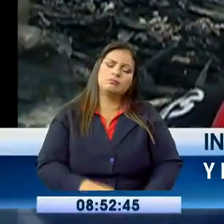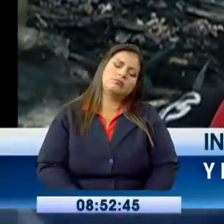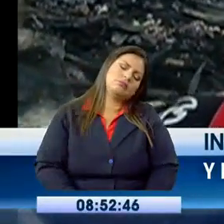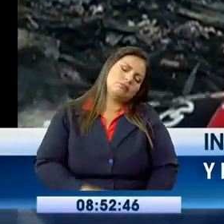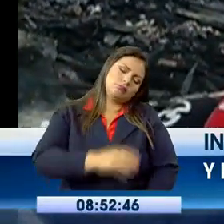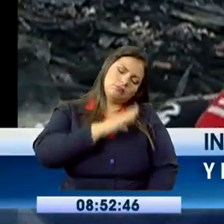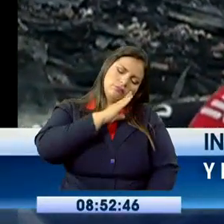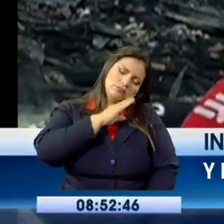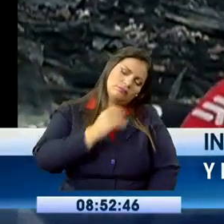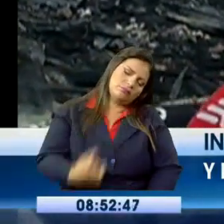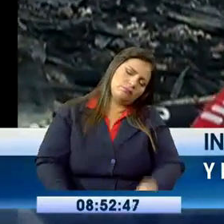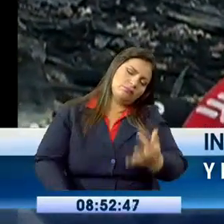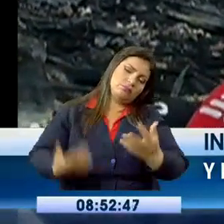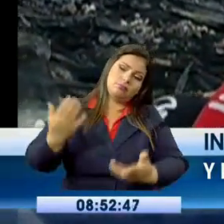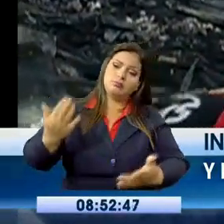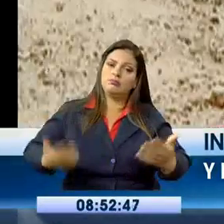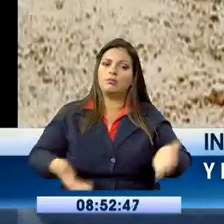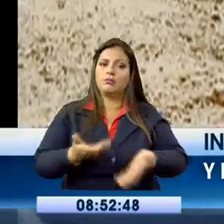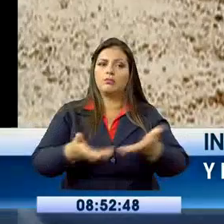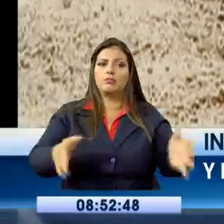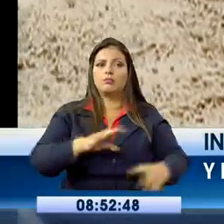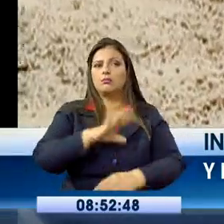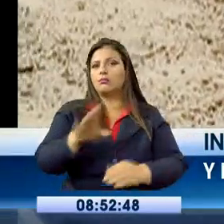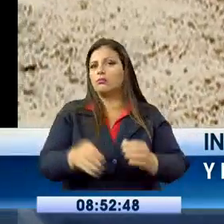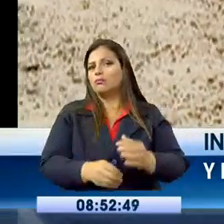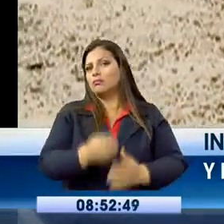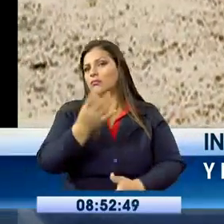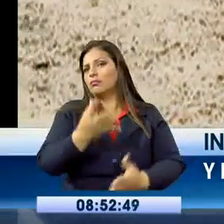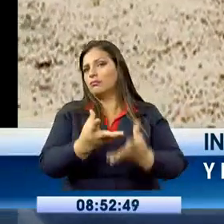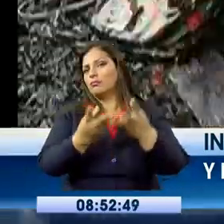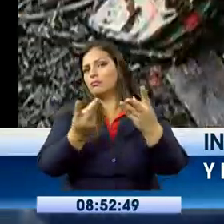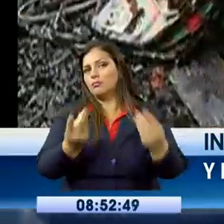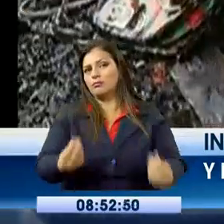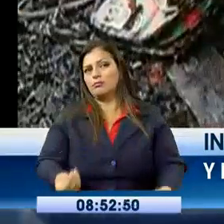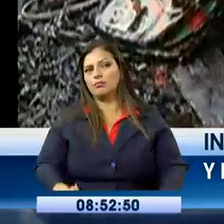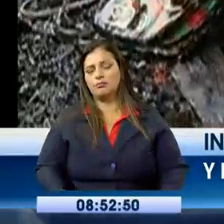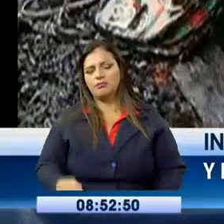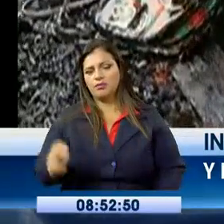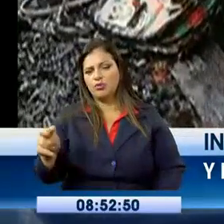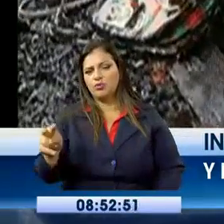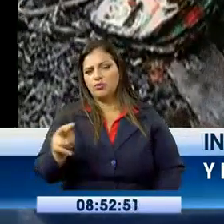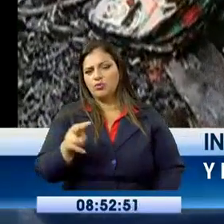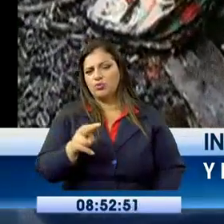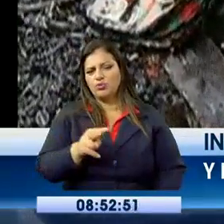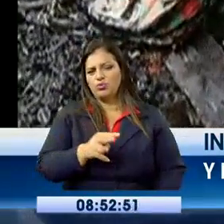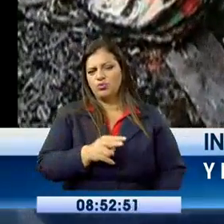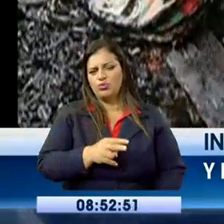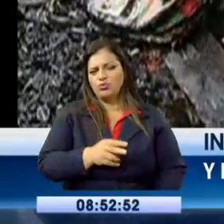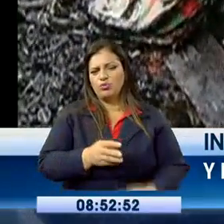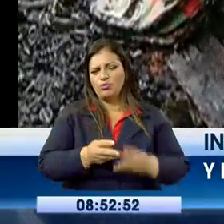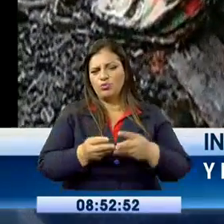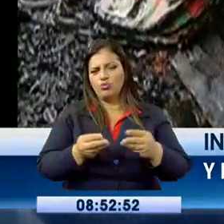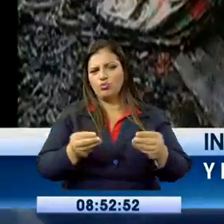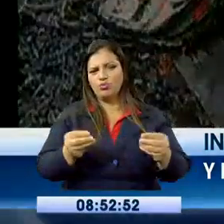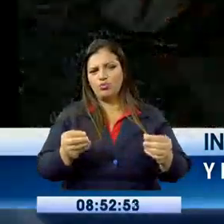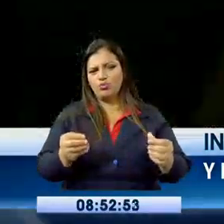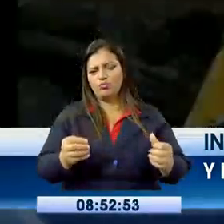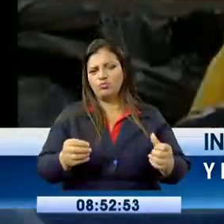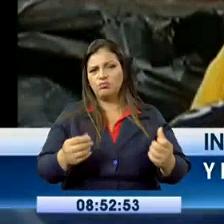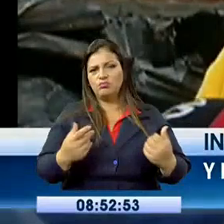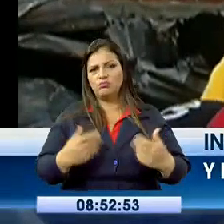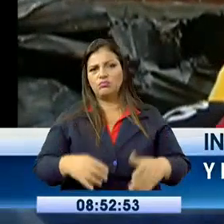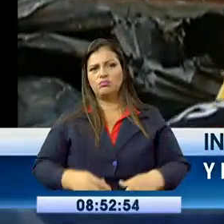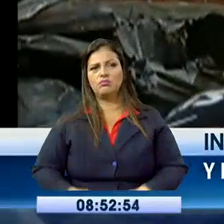esto y no le quedó nada, absolutamente nada. Un hecho que dejó solo escombros y cenizas en la primera semana del 2017.